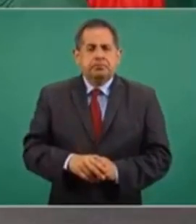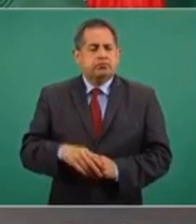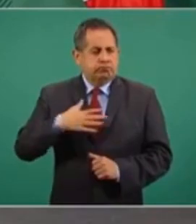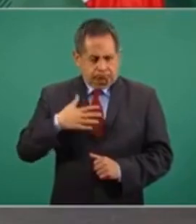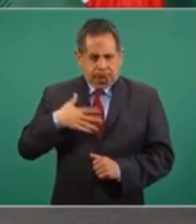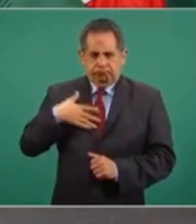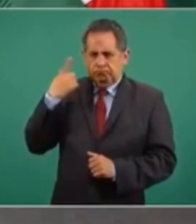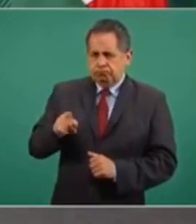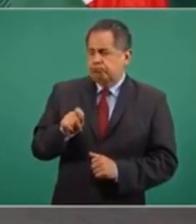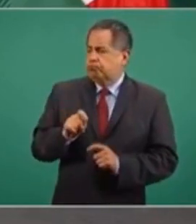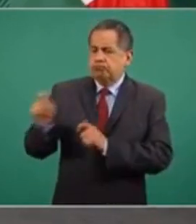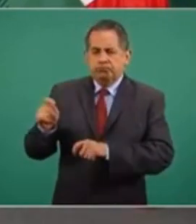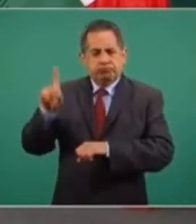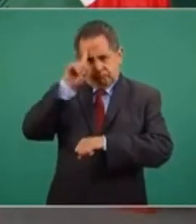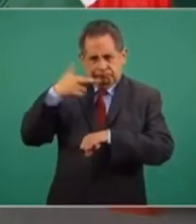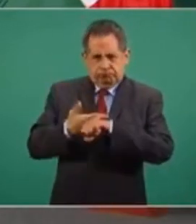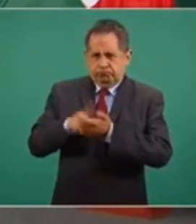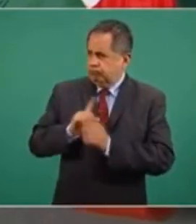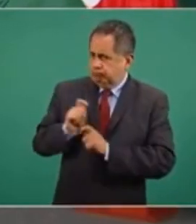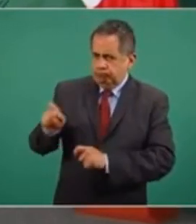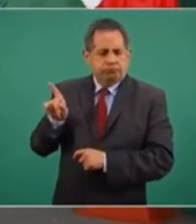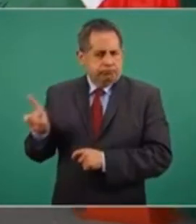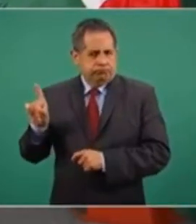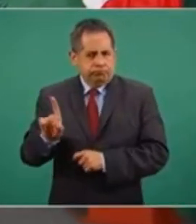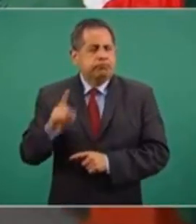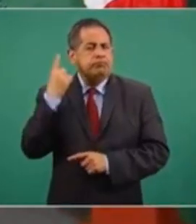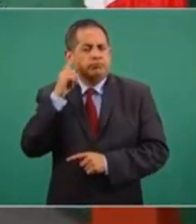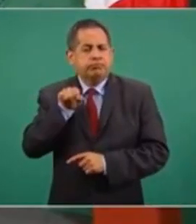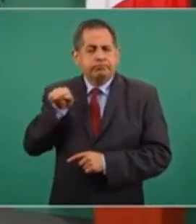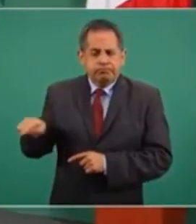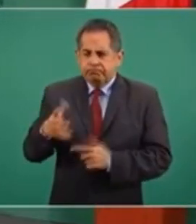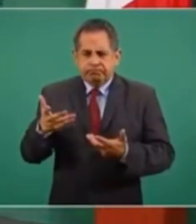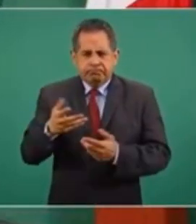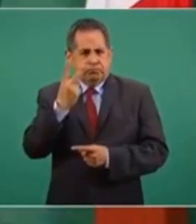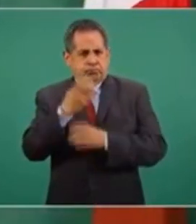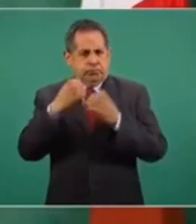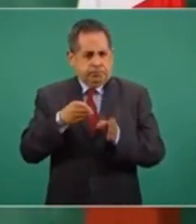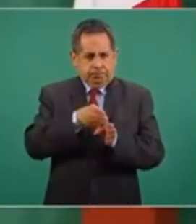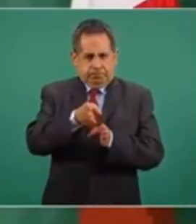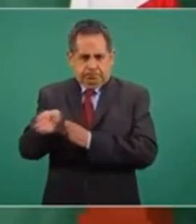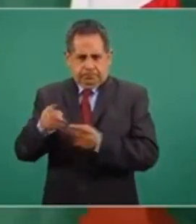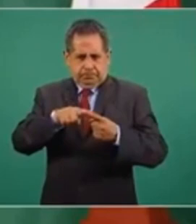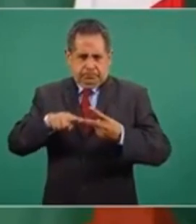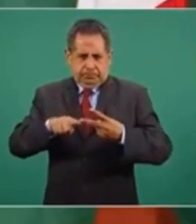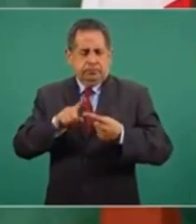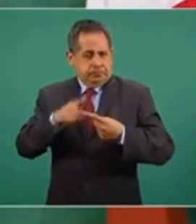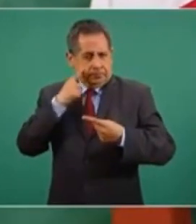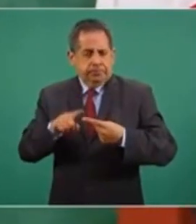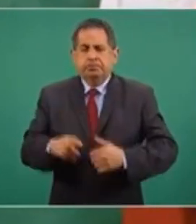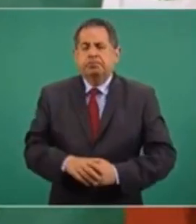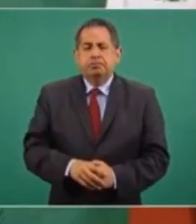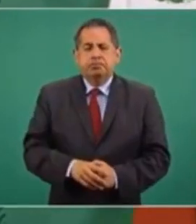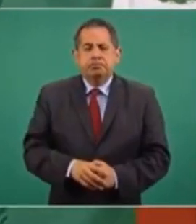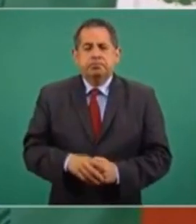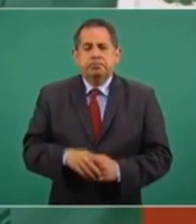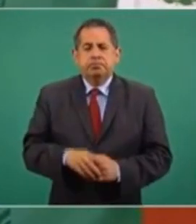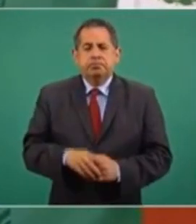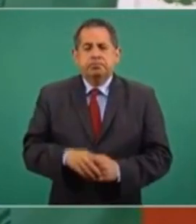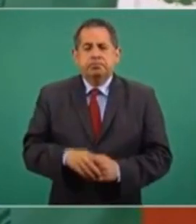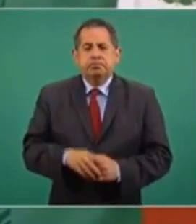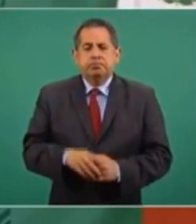he dado instrucciones al consejero jurídico para que se actúe en dos vertientes. Que se hable